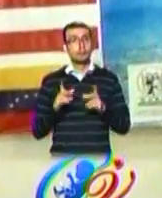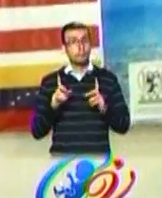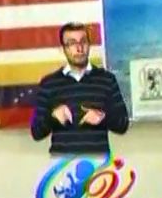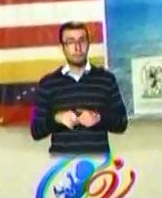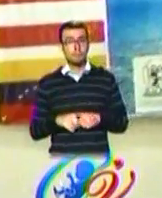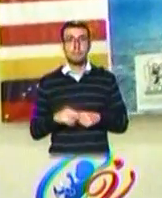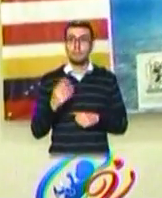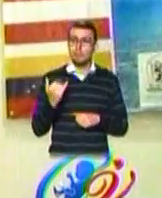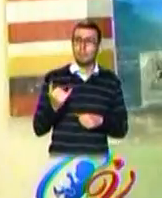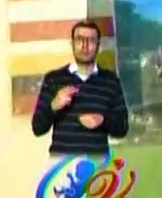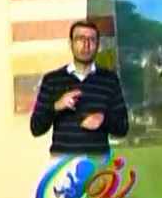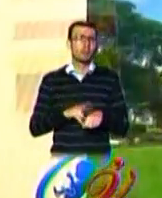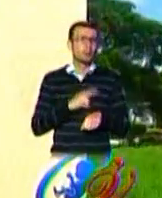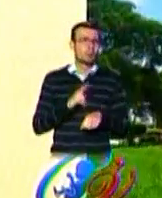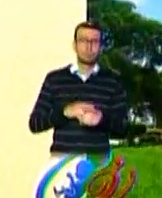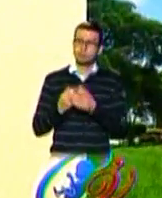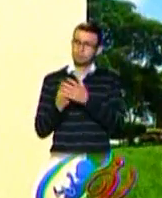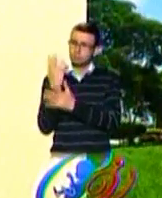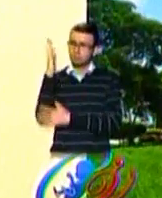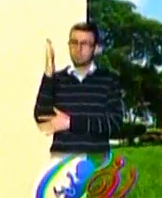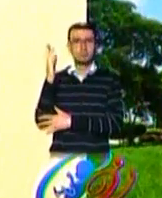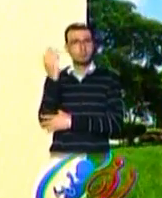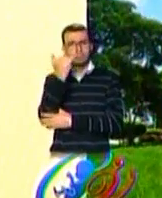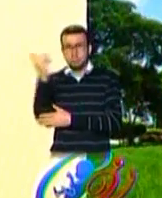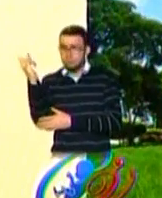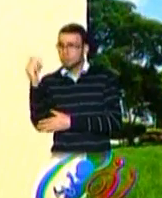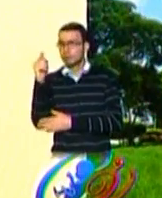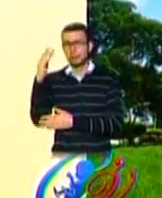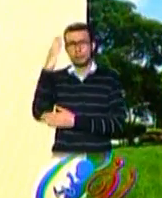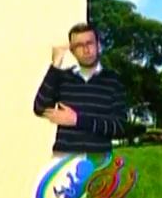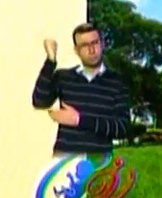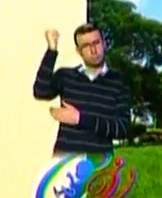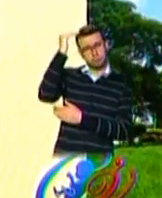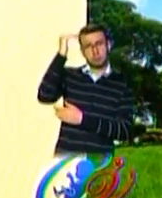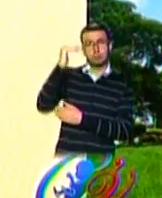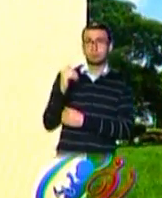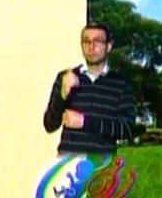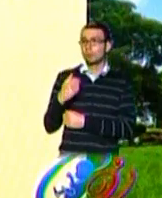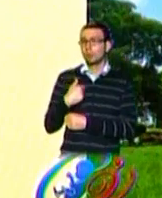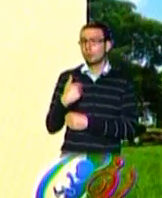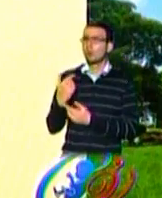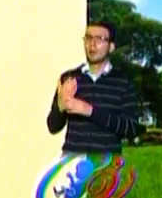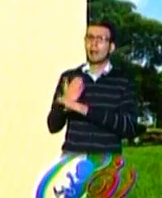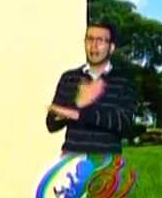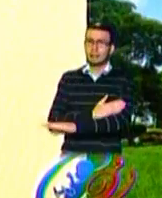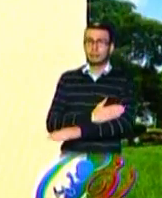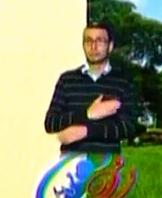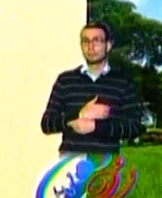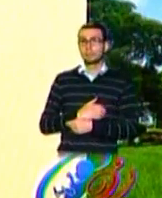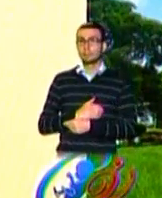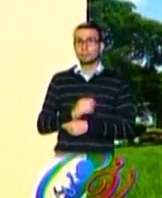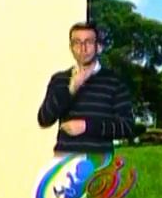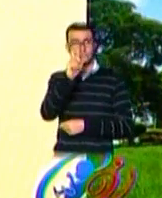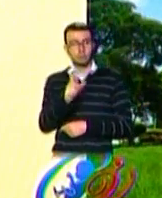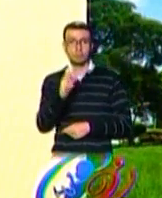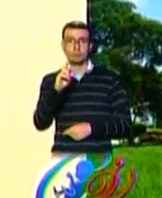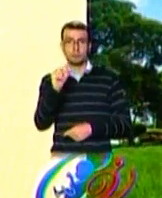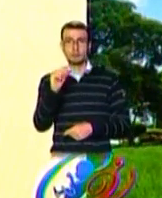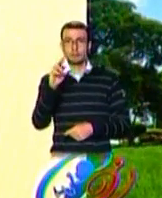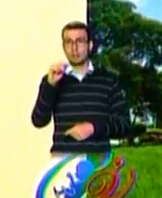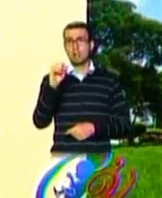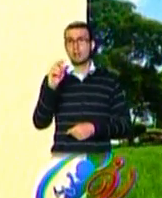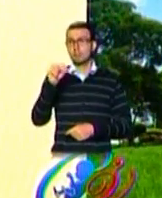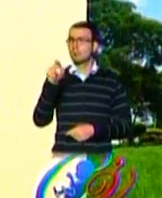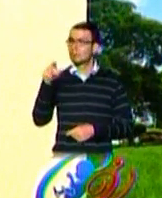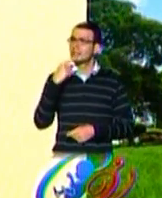la naturaleza es sabia y por eso yo quise, cuando llamé con Ramón Orlando y le dije, miren,